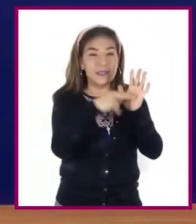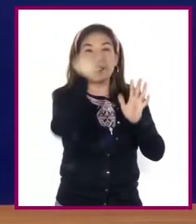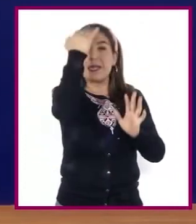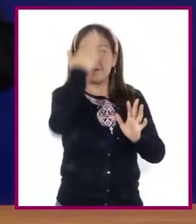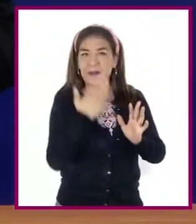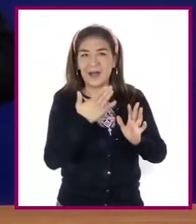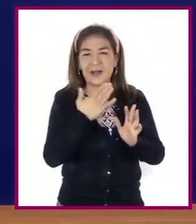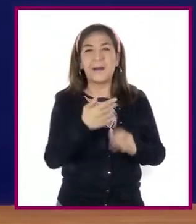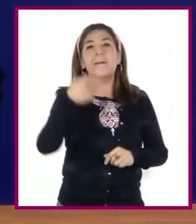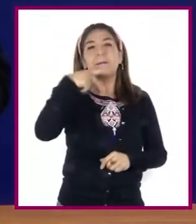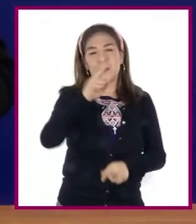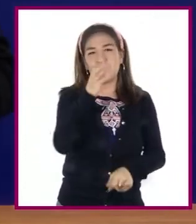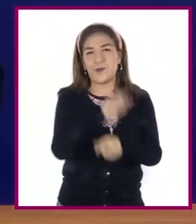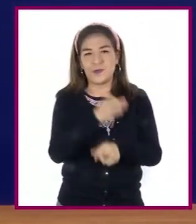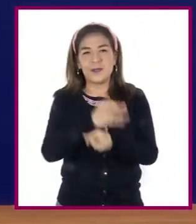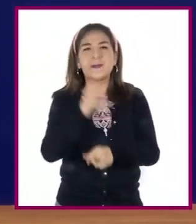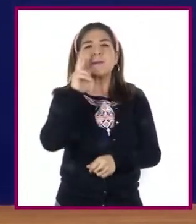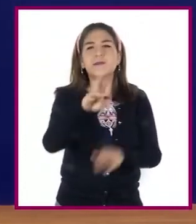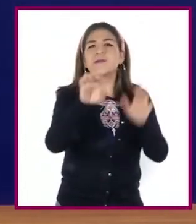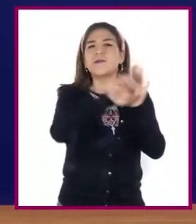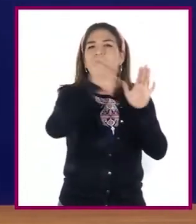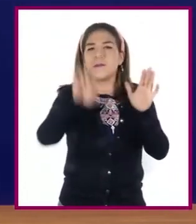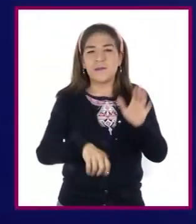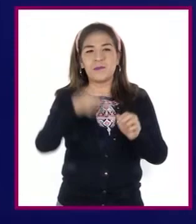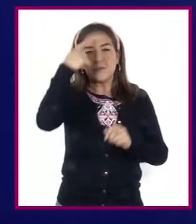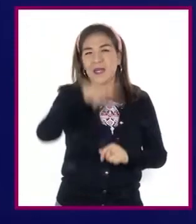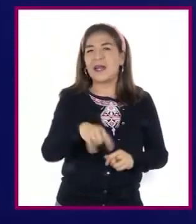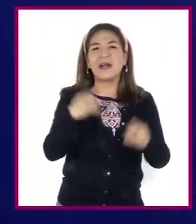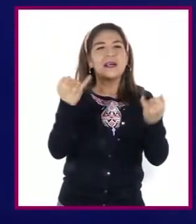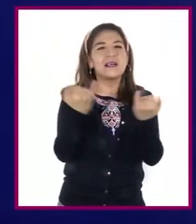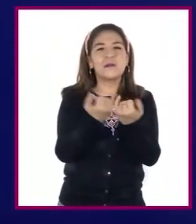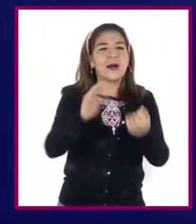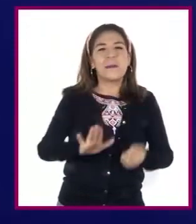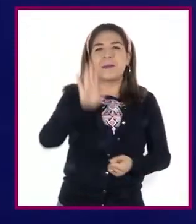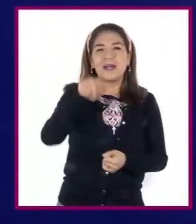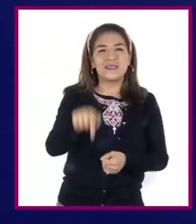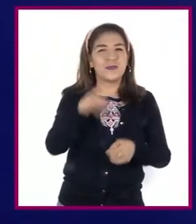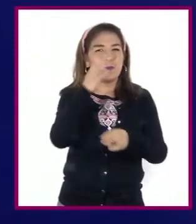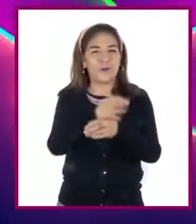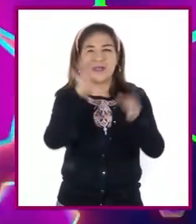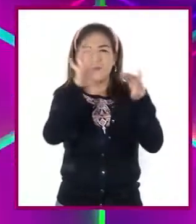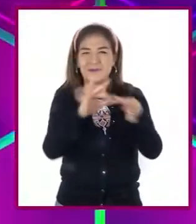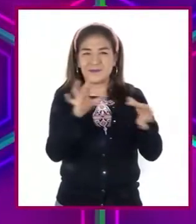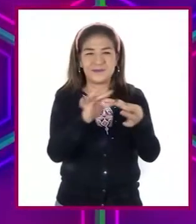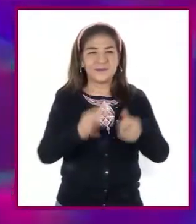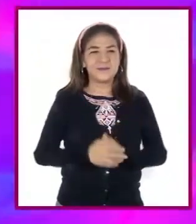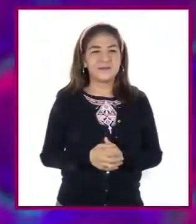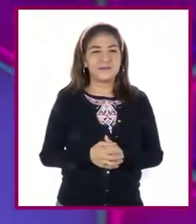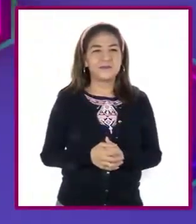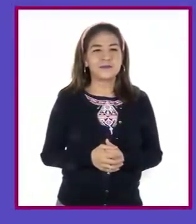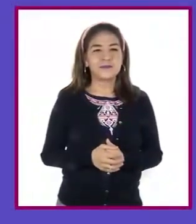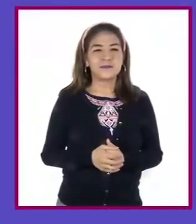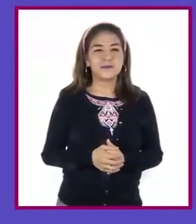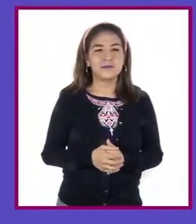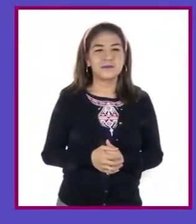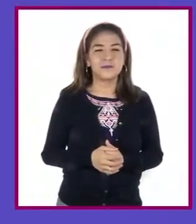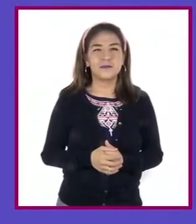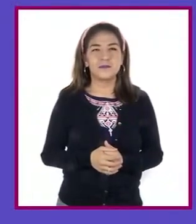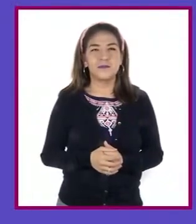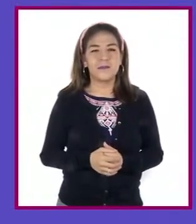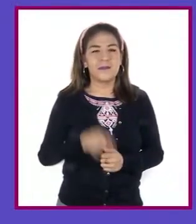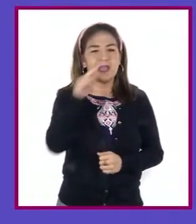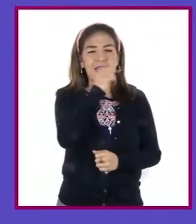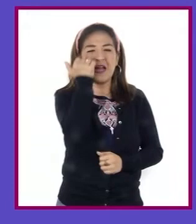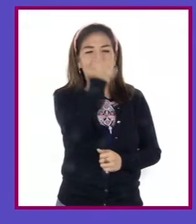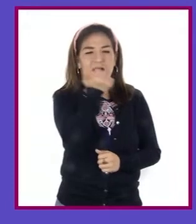Pero antes, vamos a ver un ejemplo más parecido a lo que estamos hablando ahora. El alumno Luis